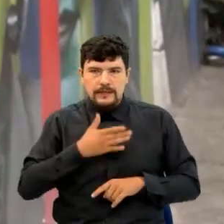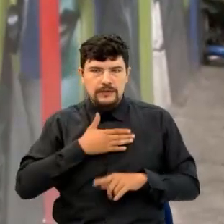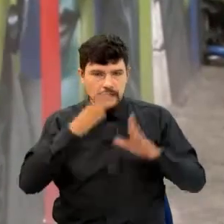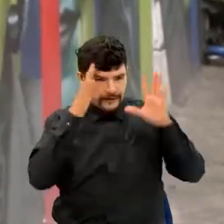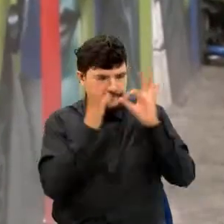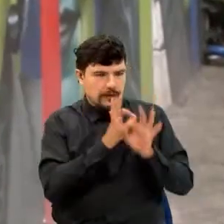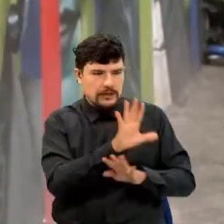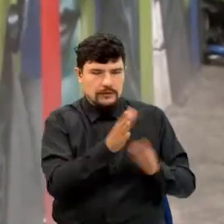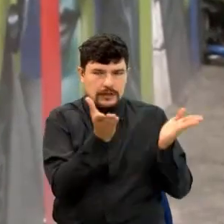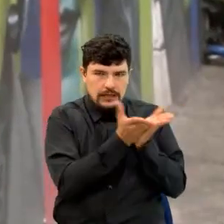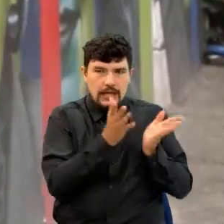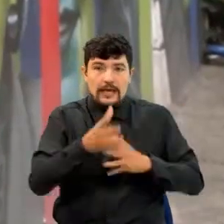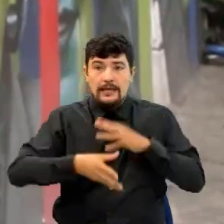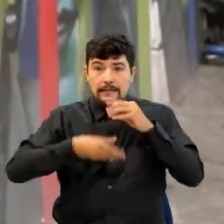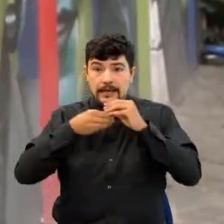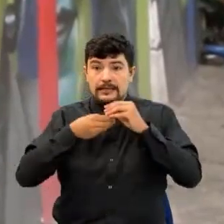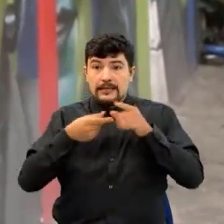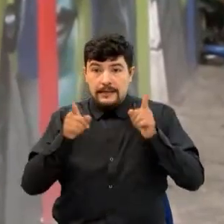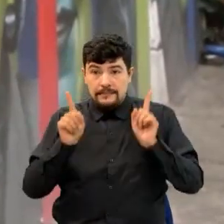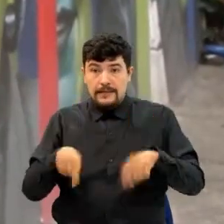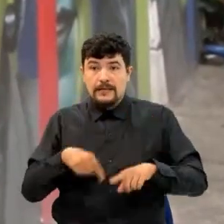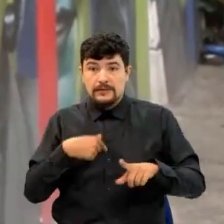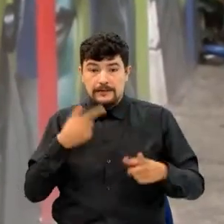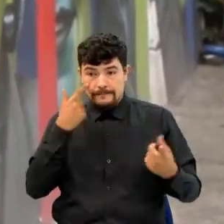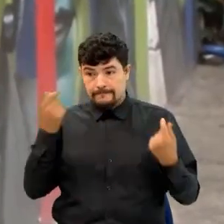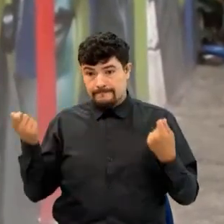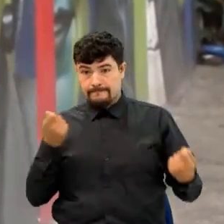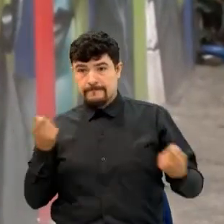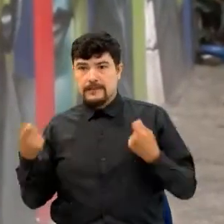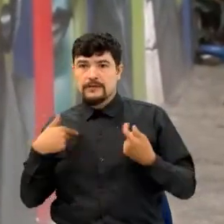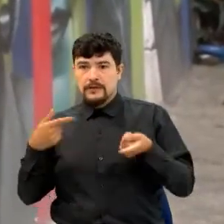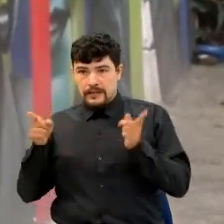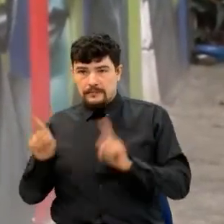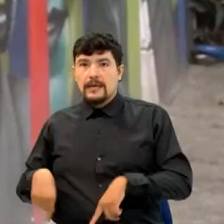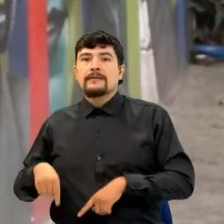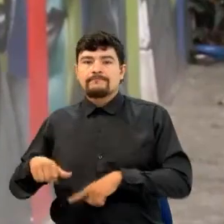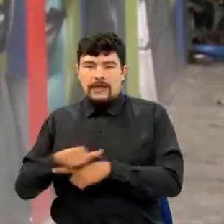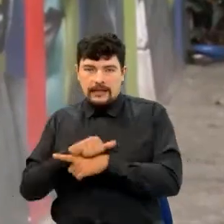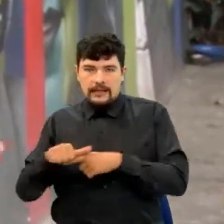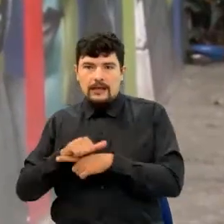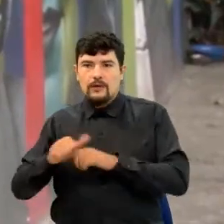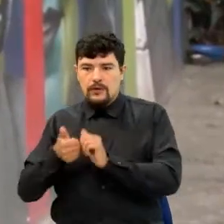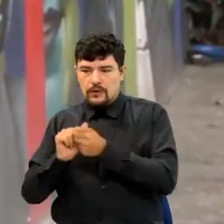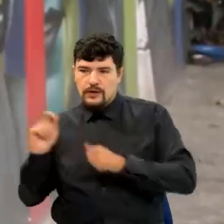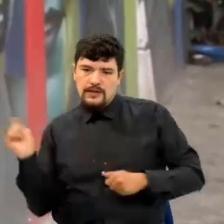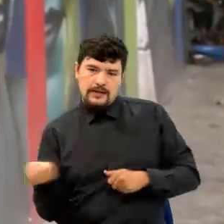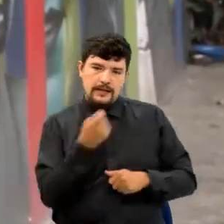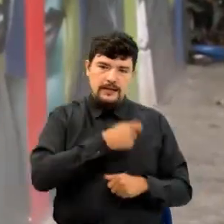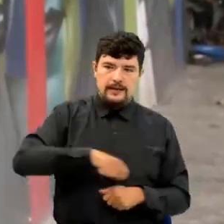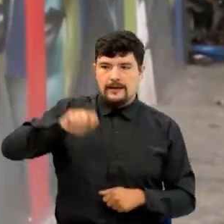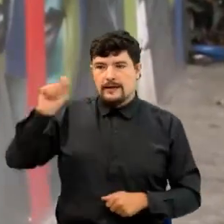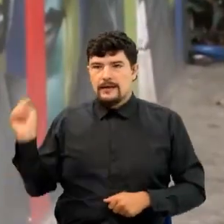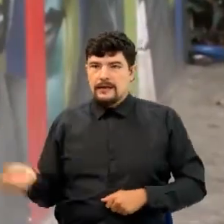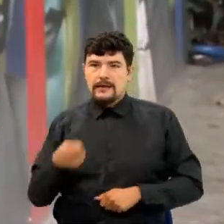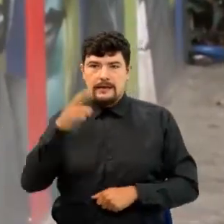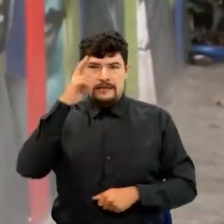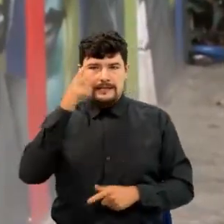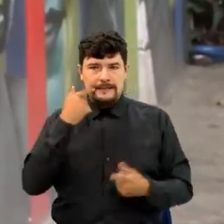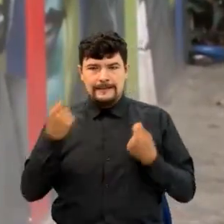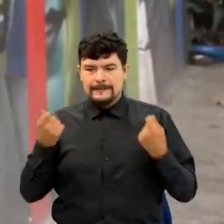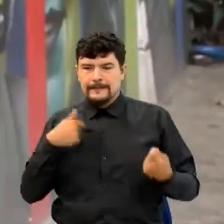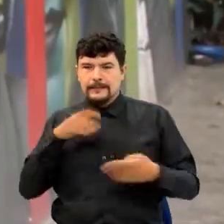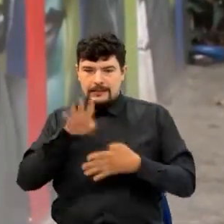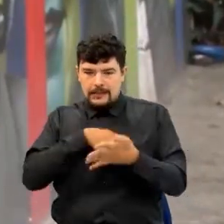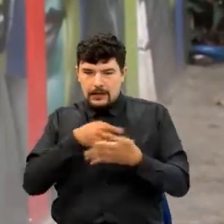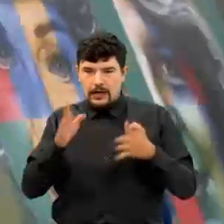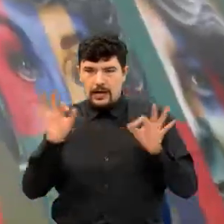en eso, también lo tengo que nivelar porque practico tenis de campo, entonces aparte de todo tengo que como cuadrar mis